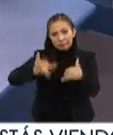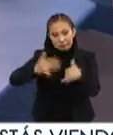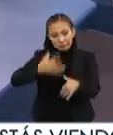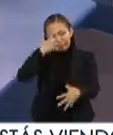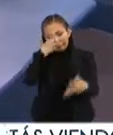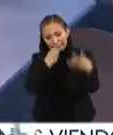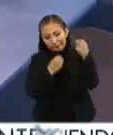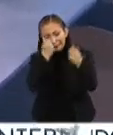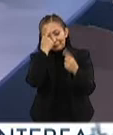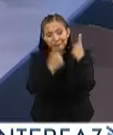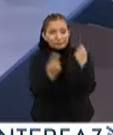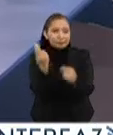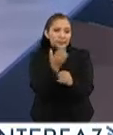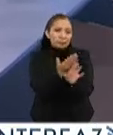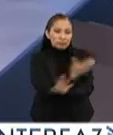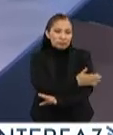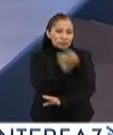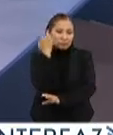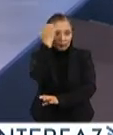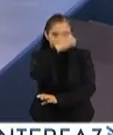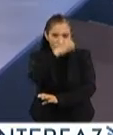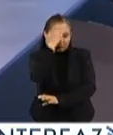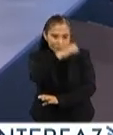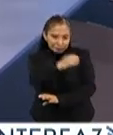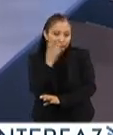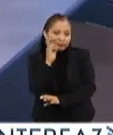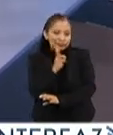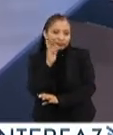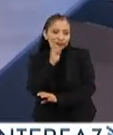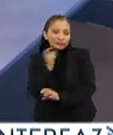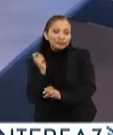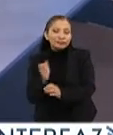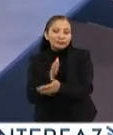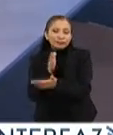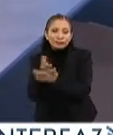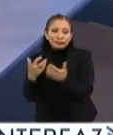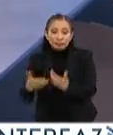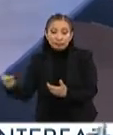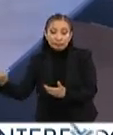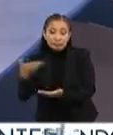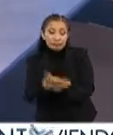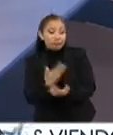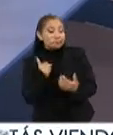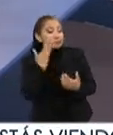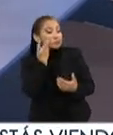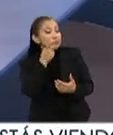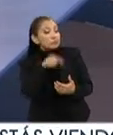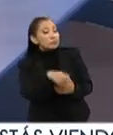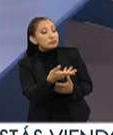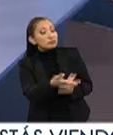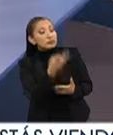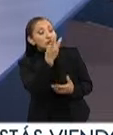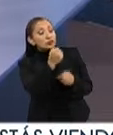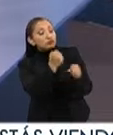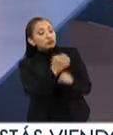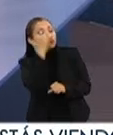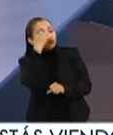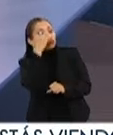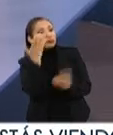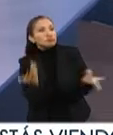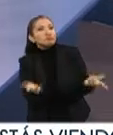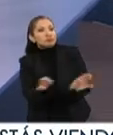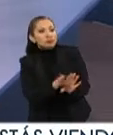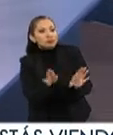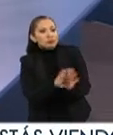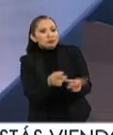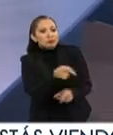adquirir algún tipo de trabajo inmediatamente hablando, y eso que piden siempre, o que te piden 2 años de experiencia, pero